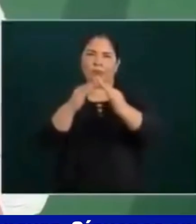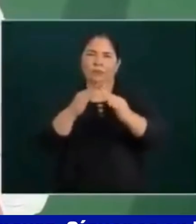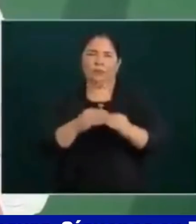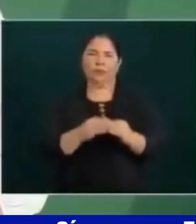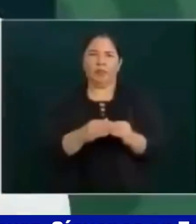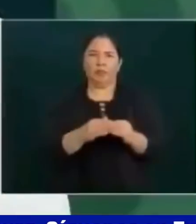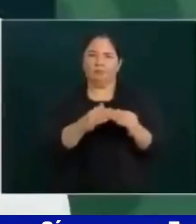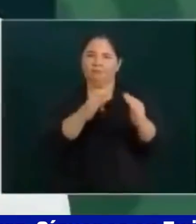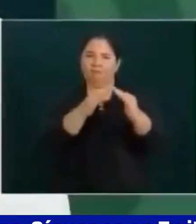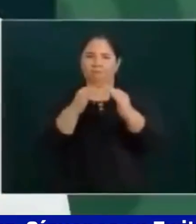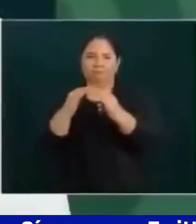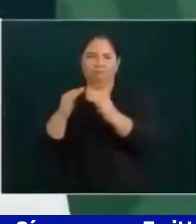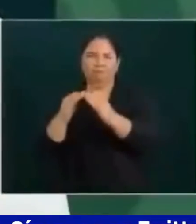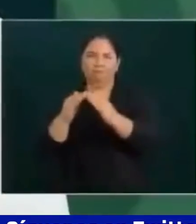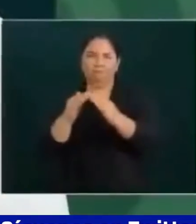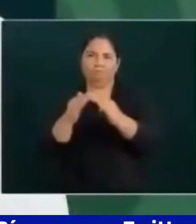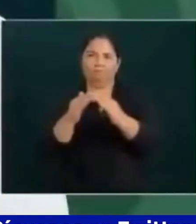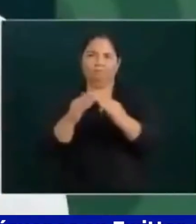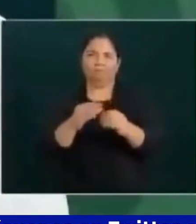hogares,